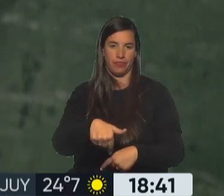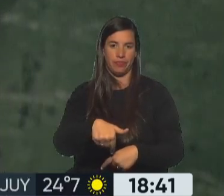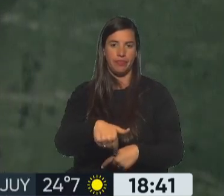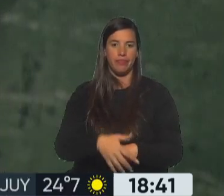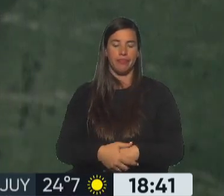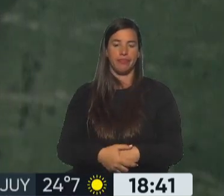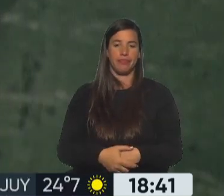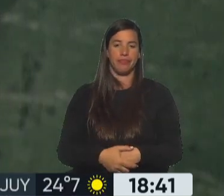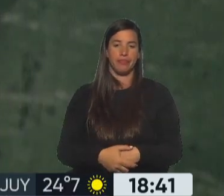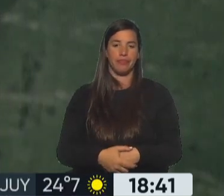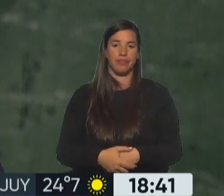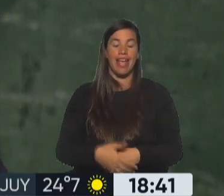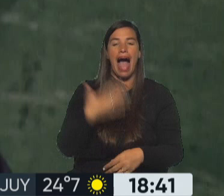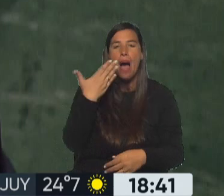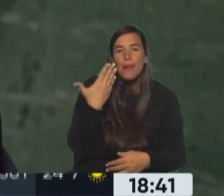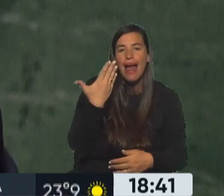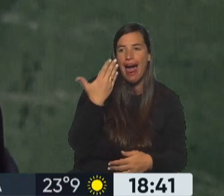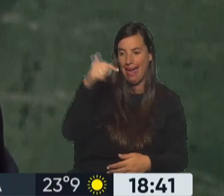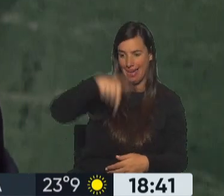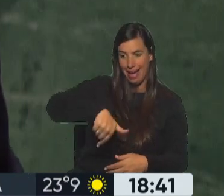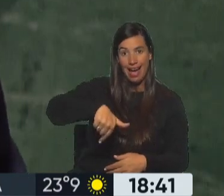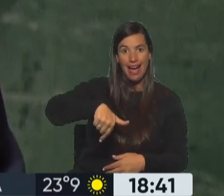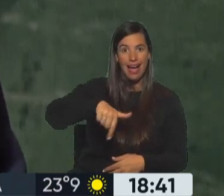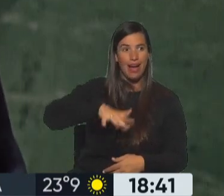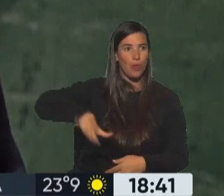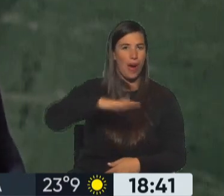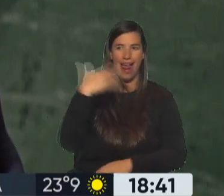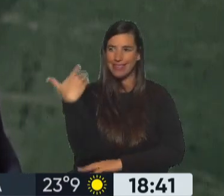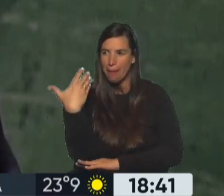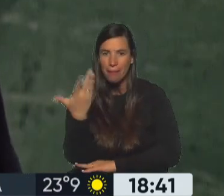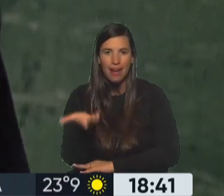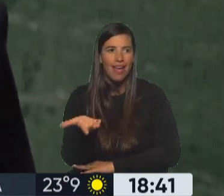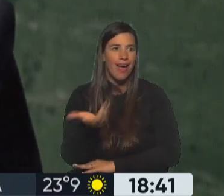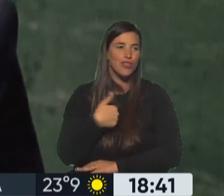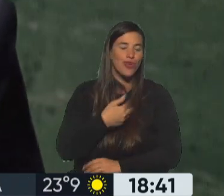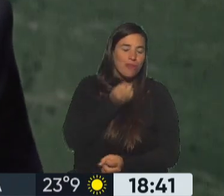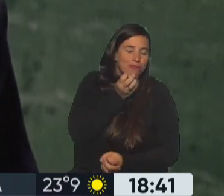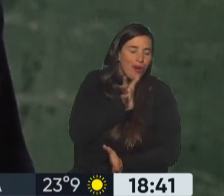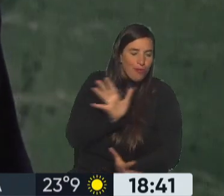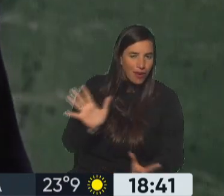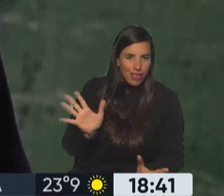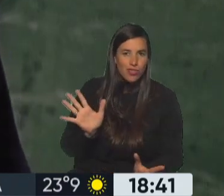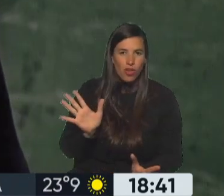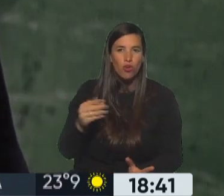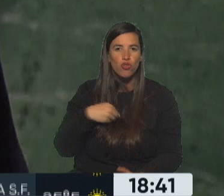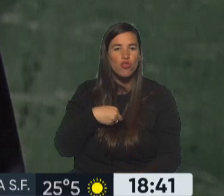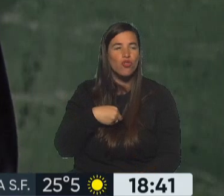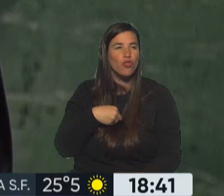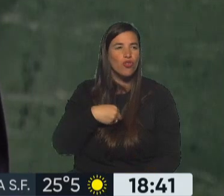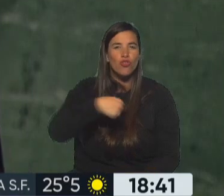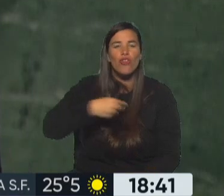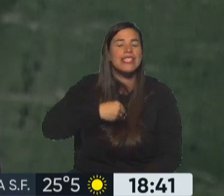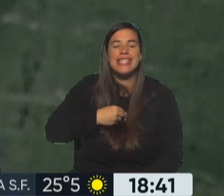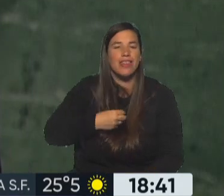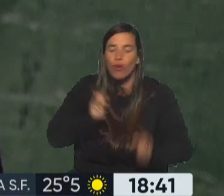hablar ante esta asamblea, confieso, me siento en la obligación de expresarme con absoluta